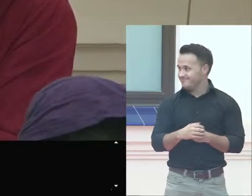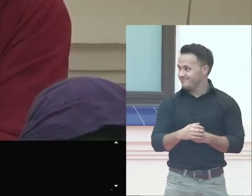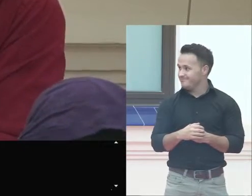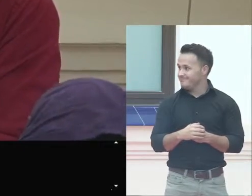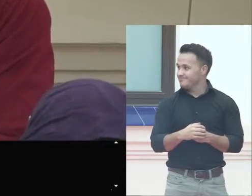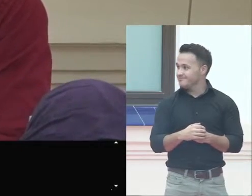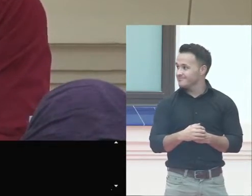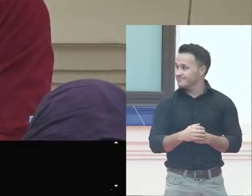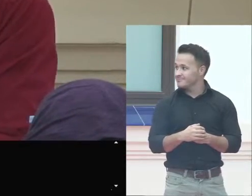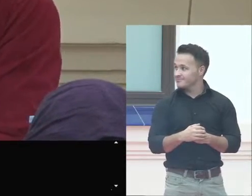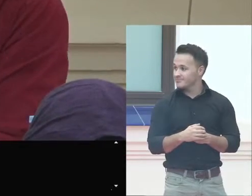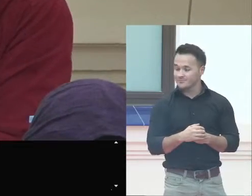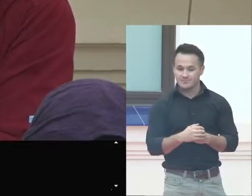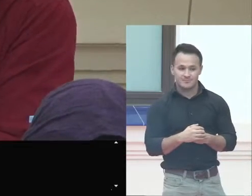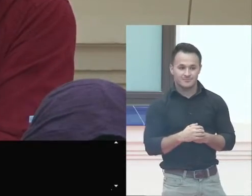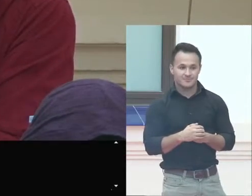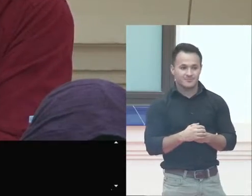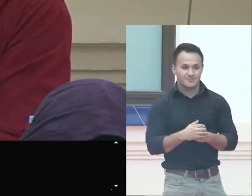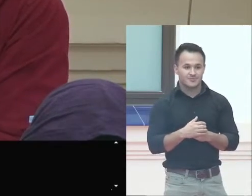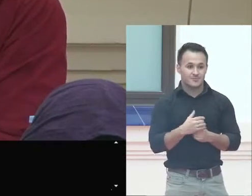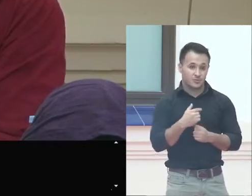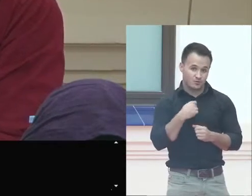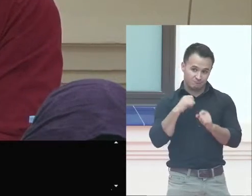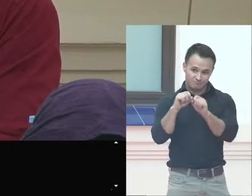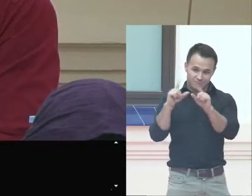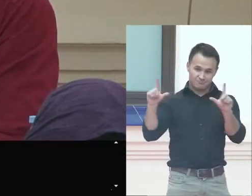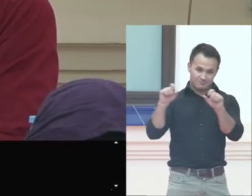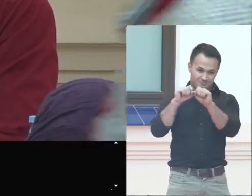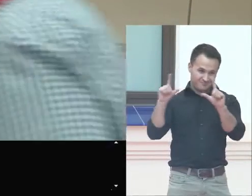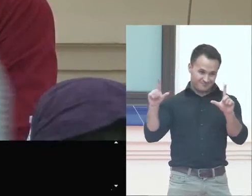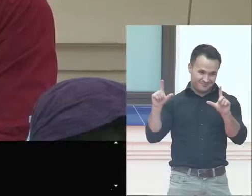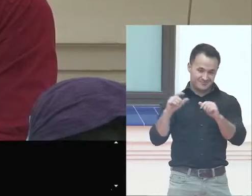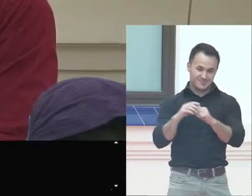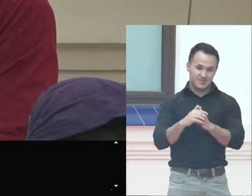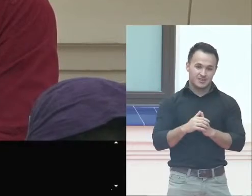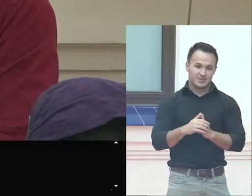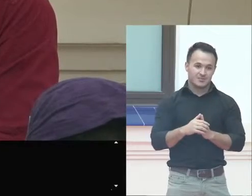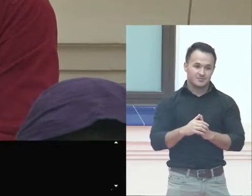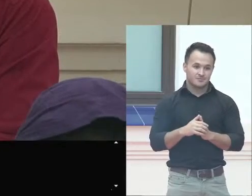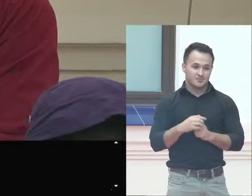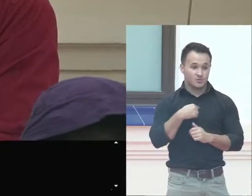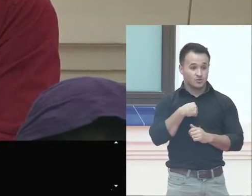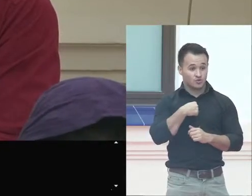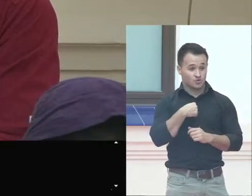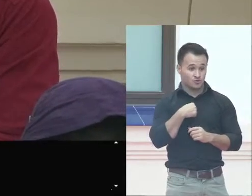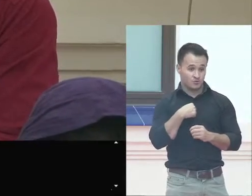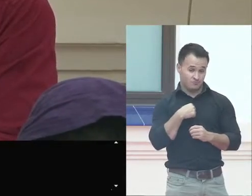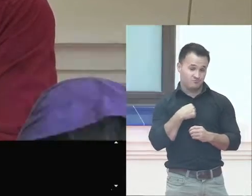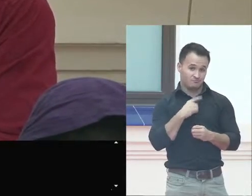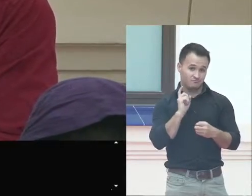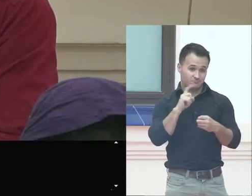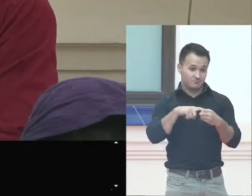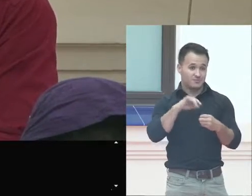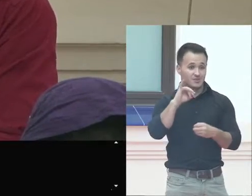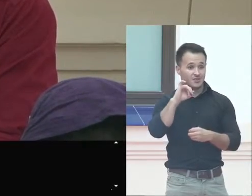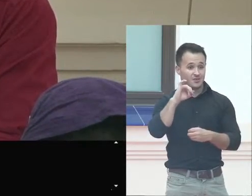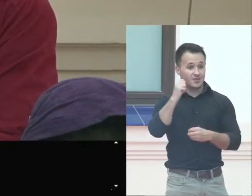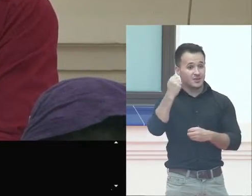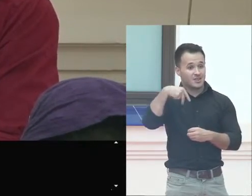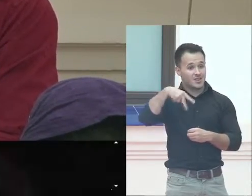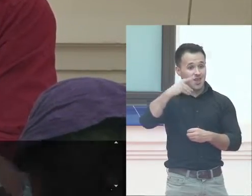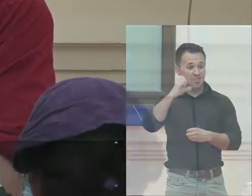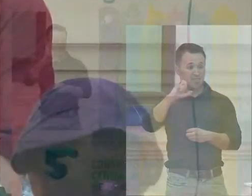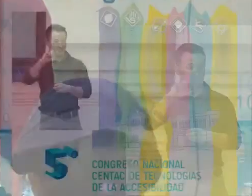Sí, tengo como unas transparencias. Soy de Yandex. Si no saben qué es Yandex, es un